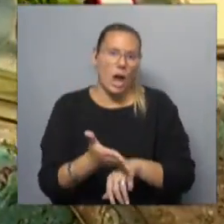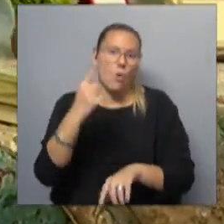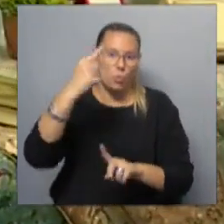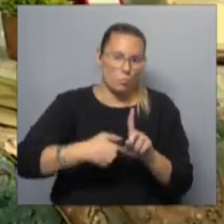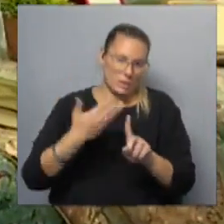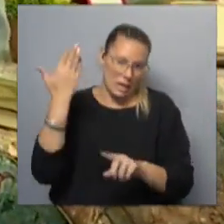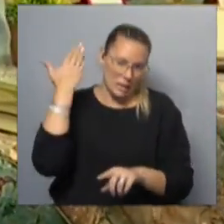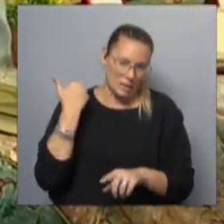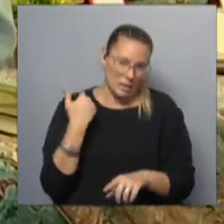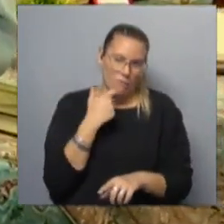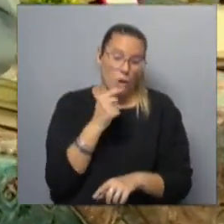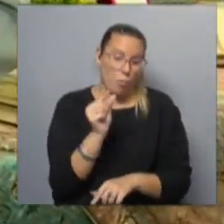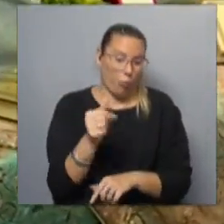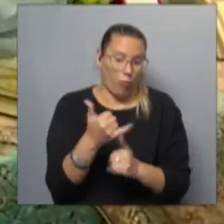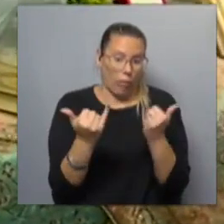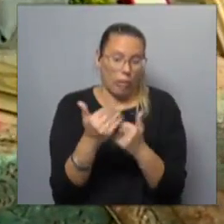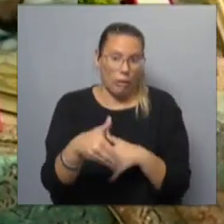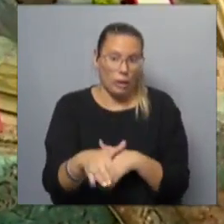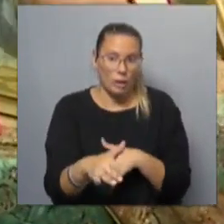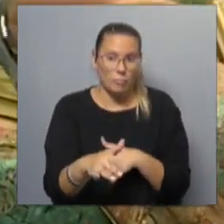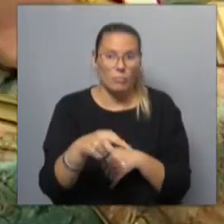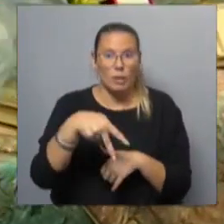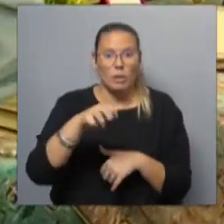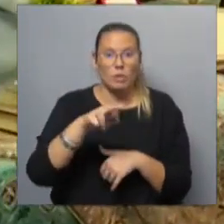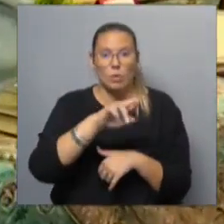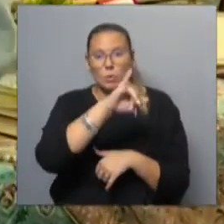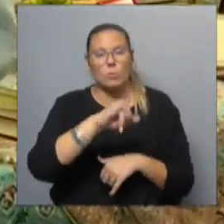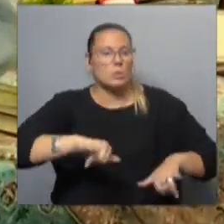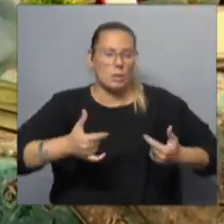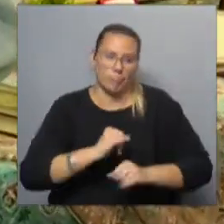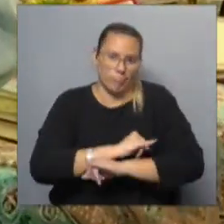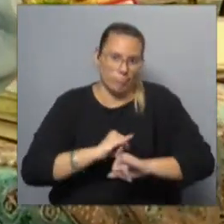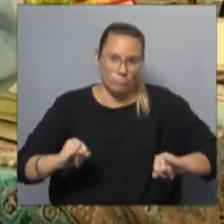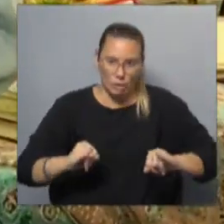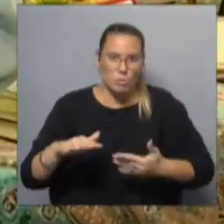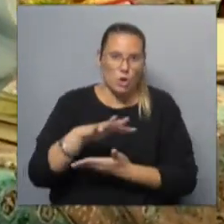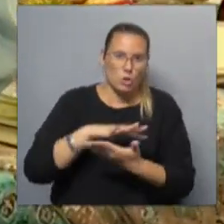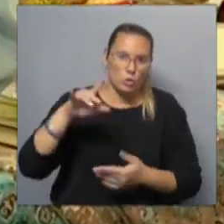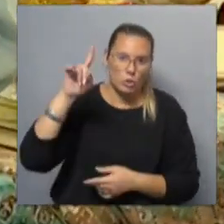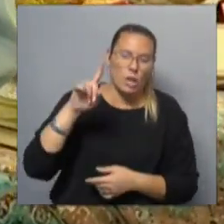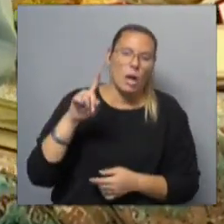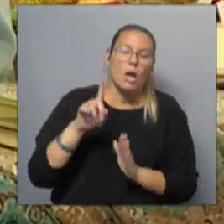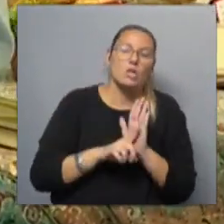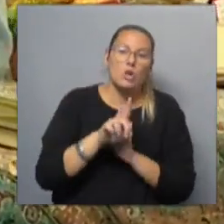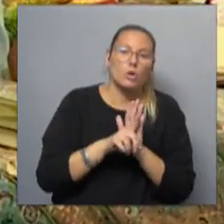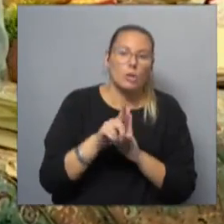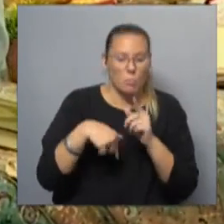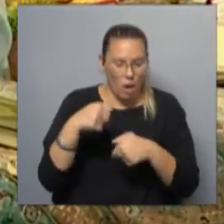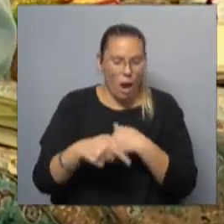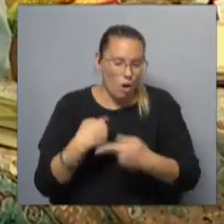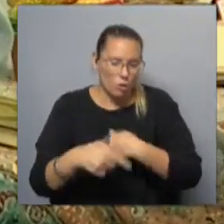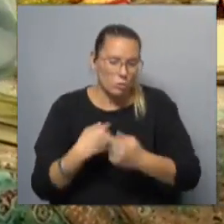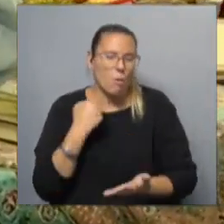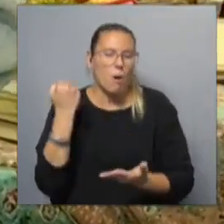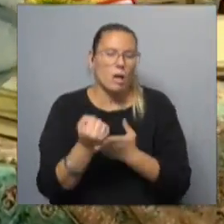atrás y bueno, nos quedan pocos días. Ya el Noruz terminó en la zona, en el norte de Irán, pero acá seguimos con la exposición hasta